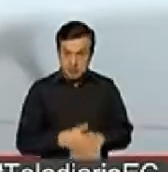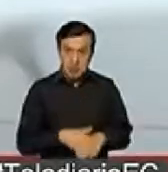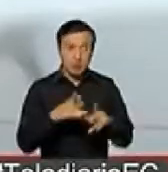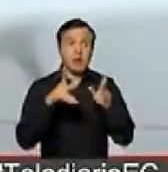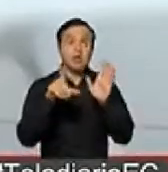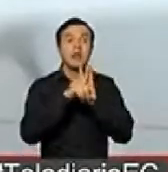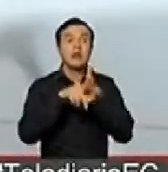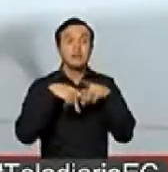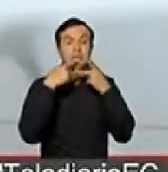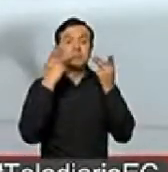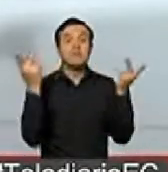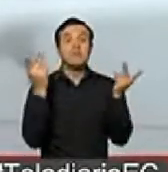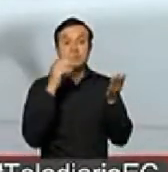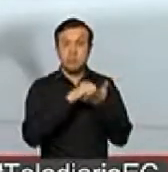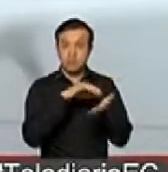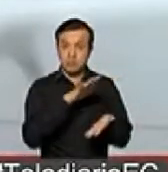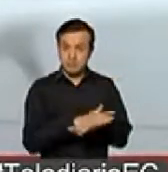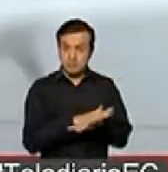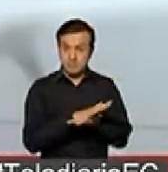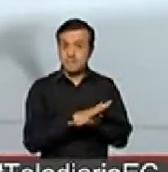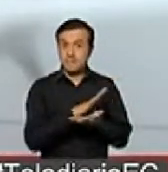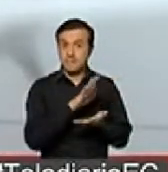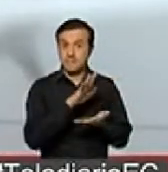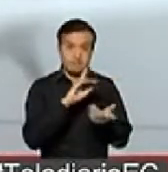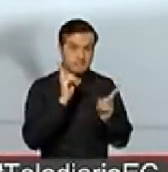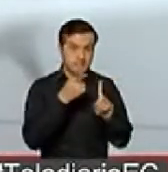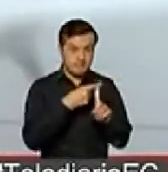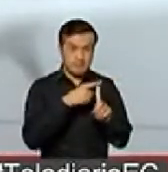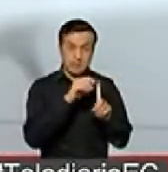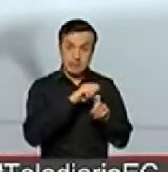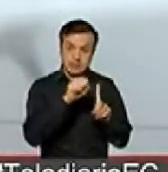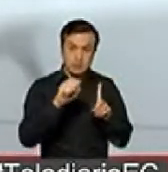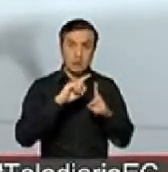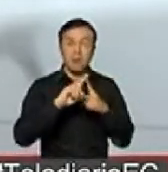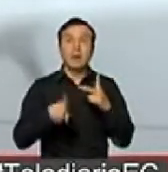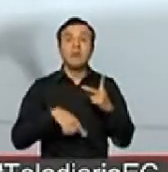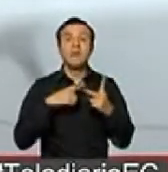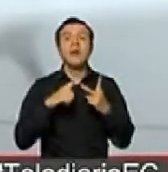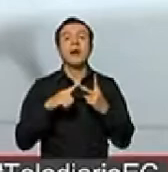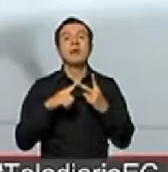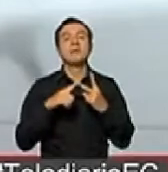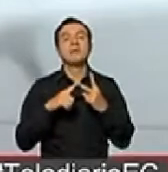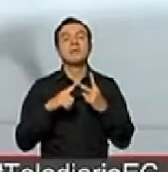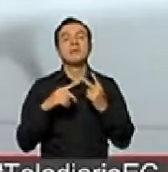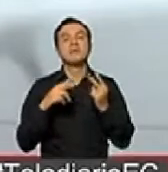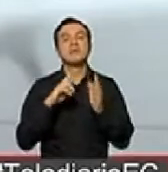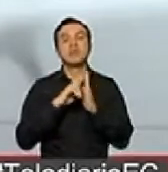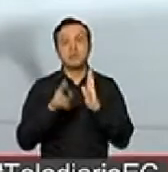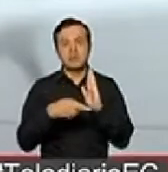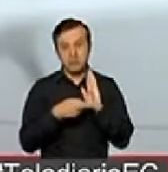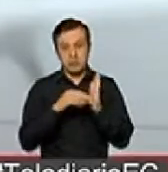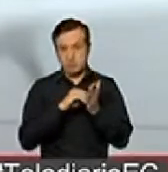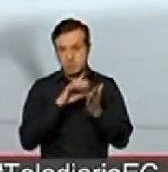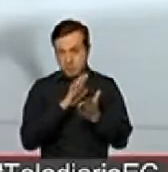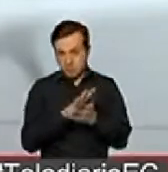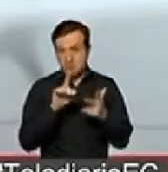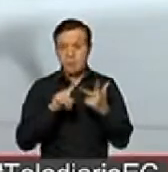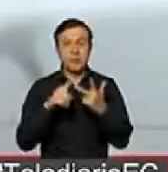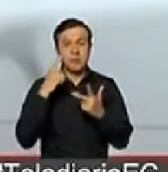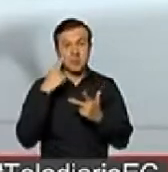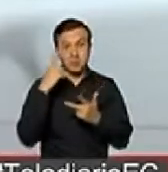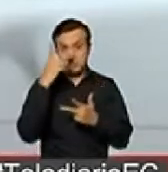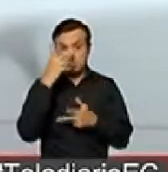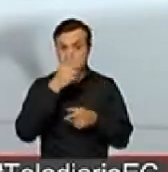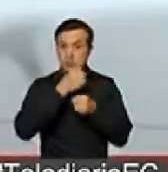la ley, implementar tanto el sistema como un reglamento y por supuesto implementar también las debidas medidas